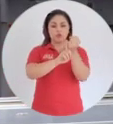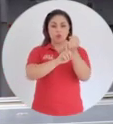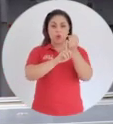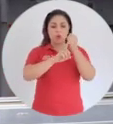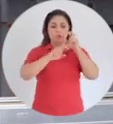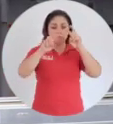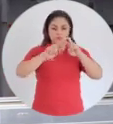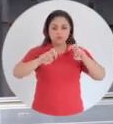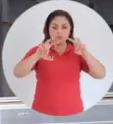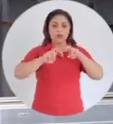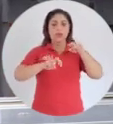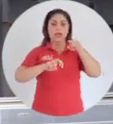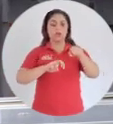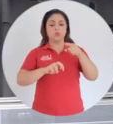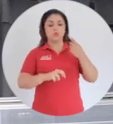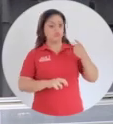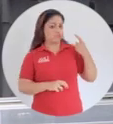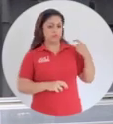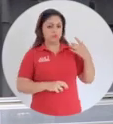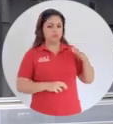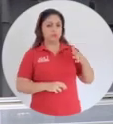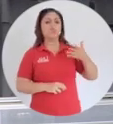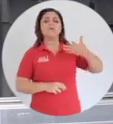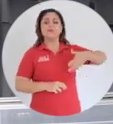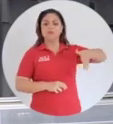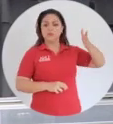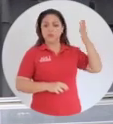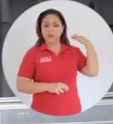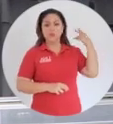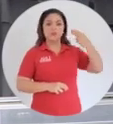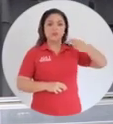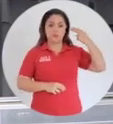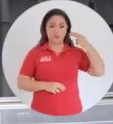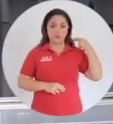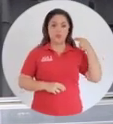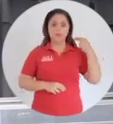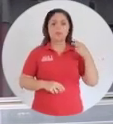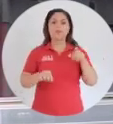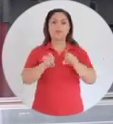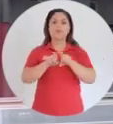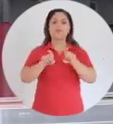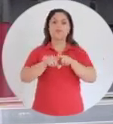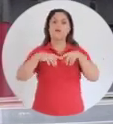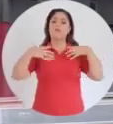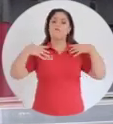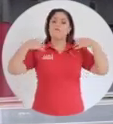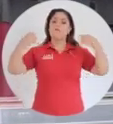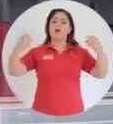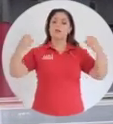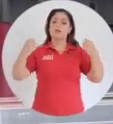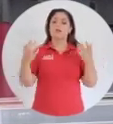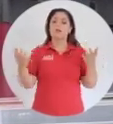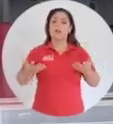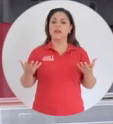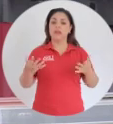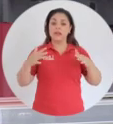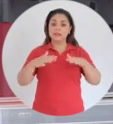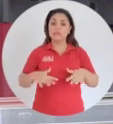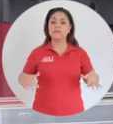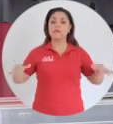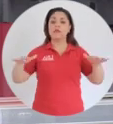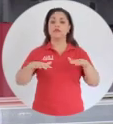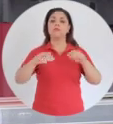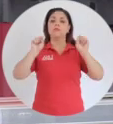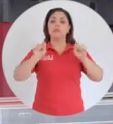es reciente, ¿verdad? Es histórica, y con más fuerza en los espacios en que nos